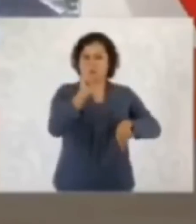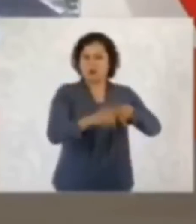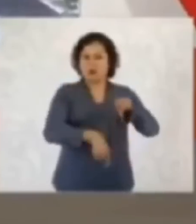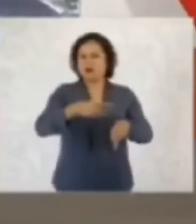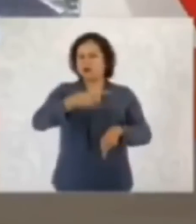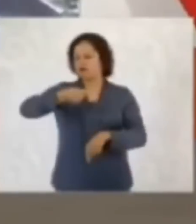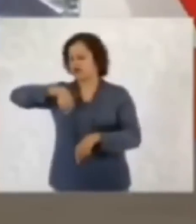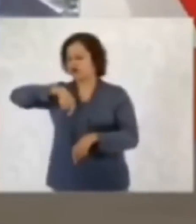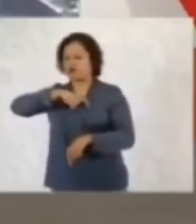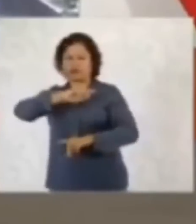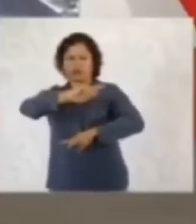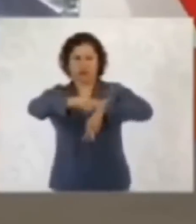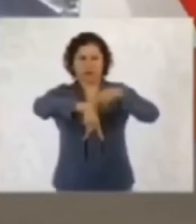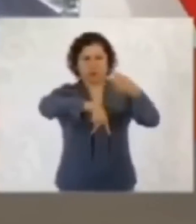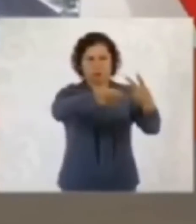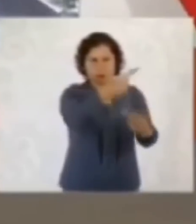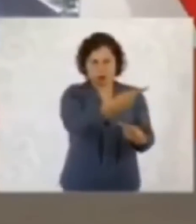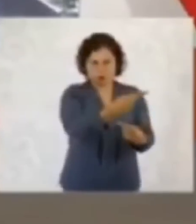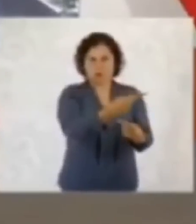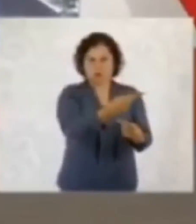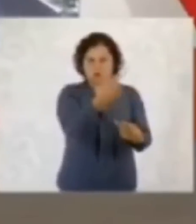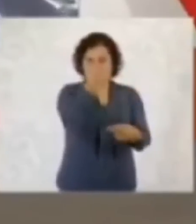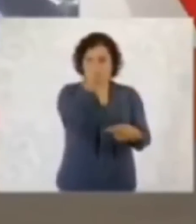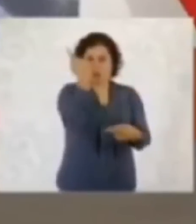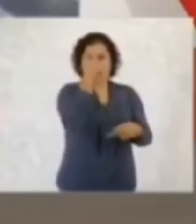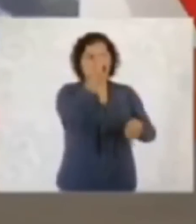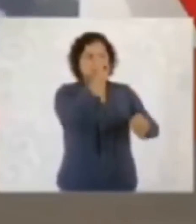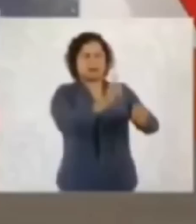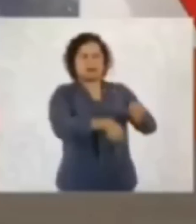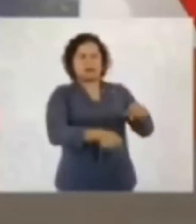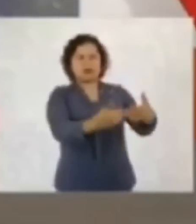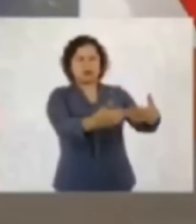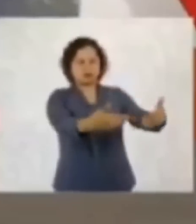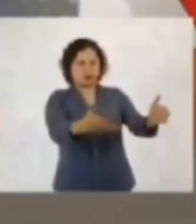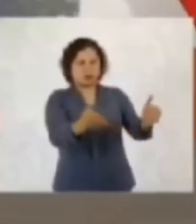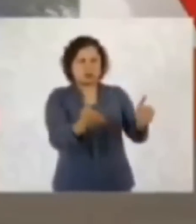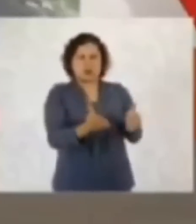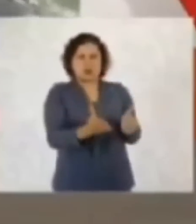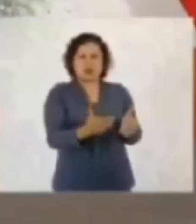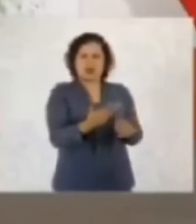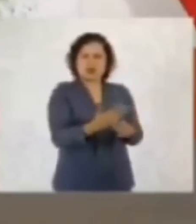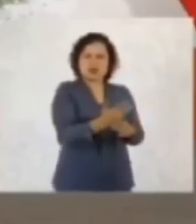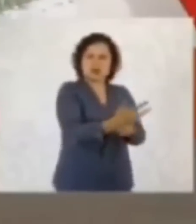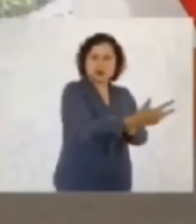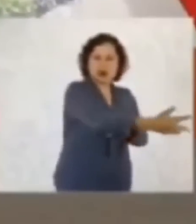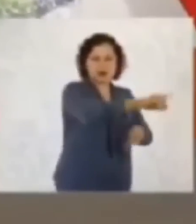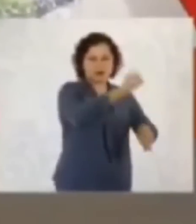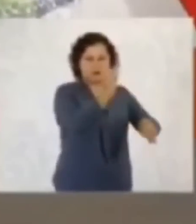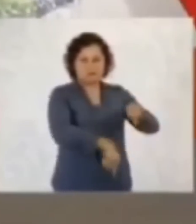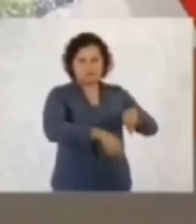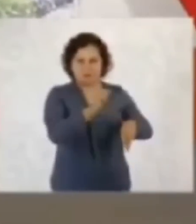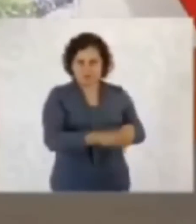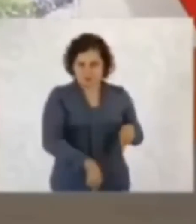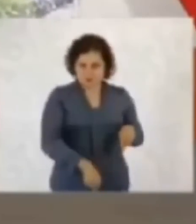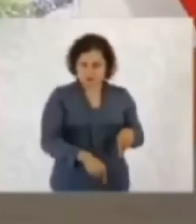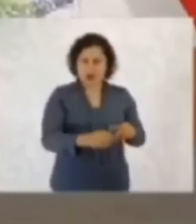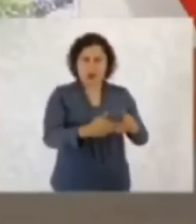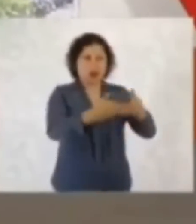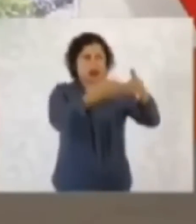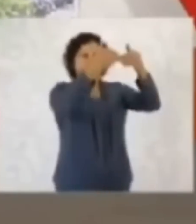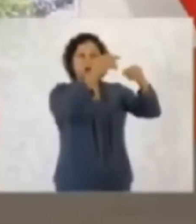este procedimiento administrativo para derribar estos 5 represos y también la